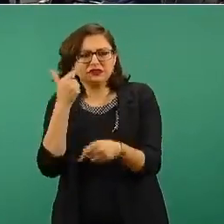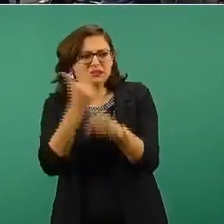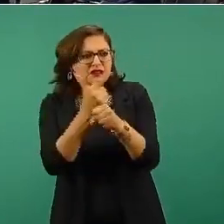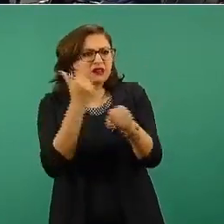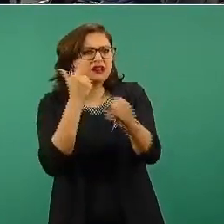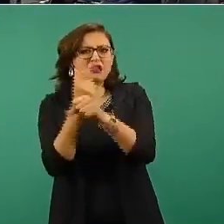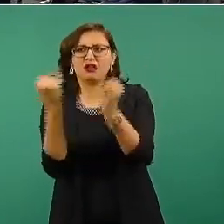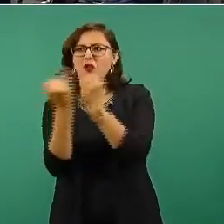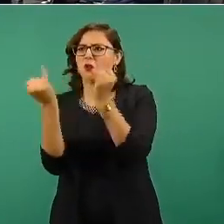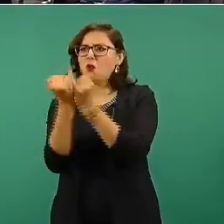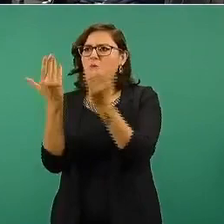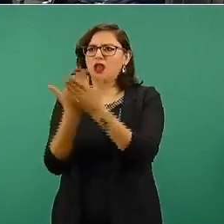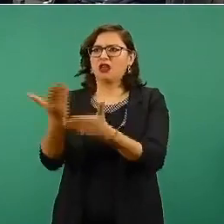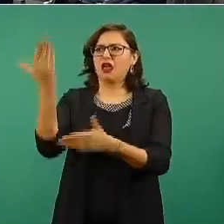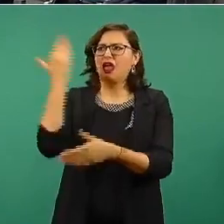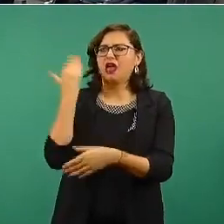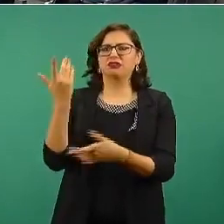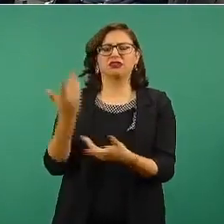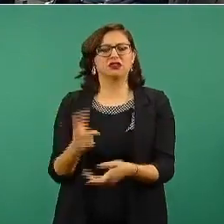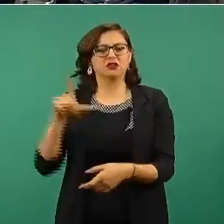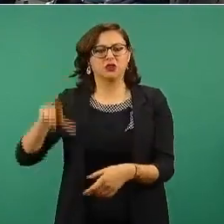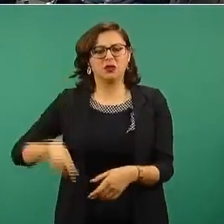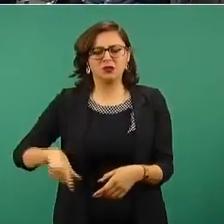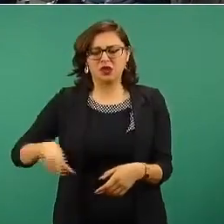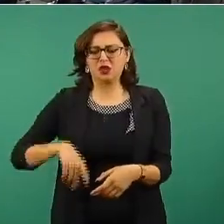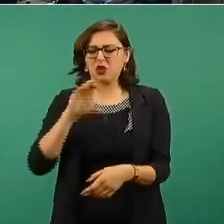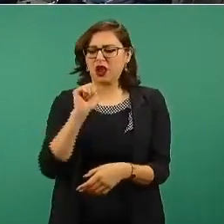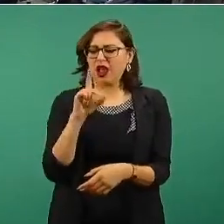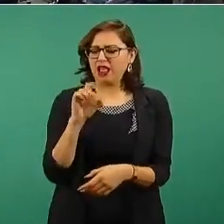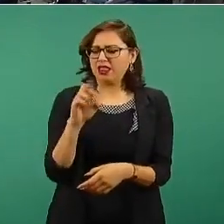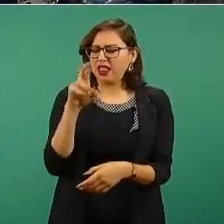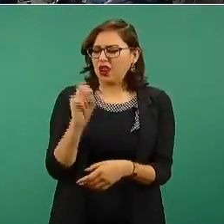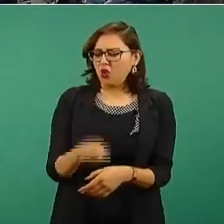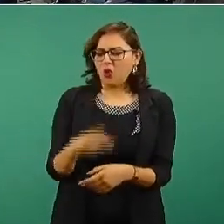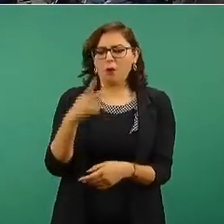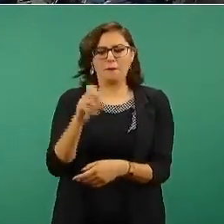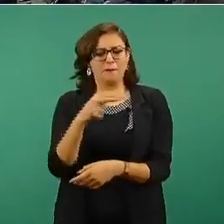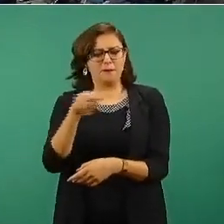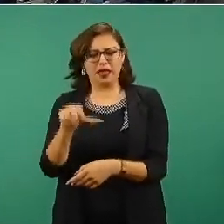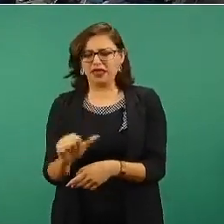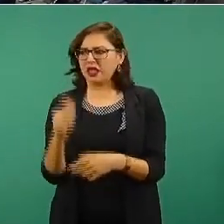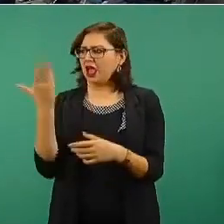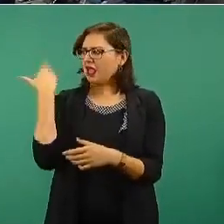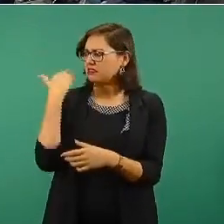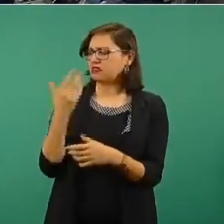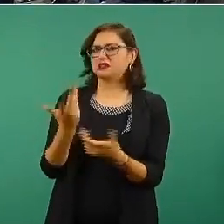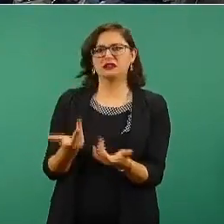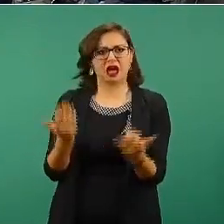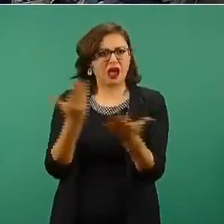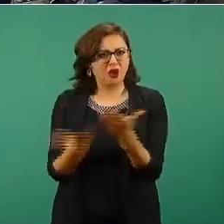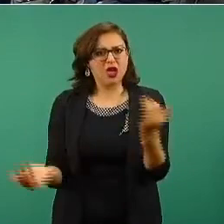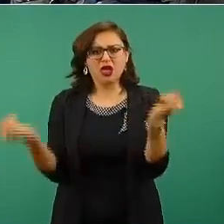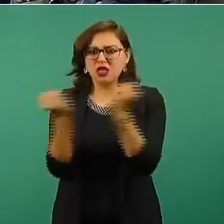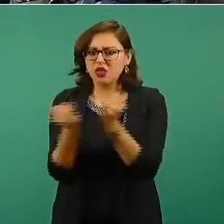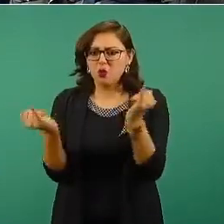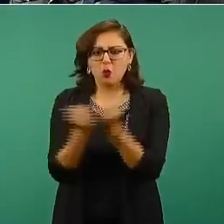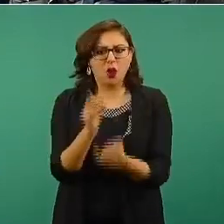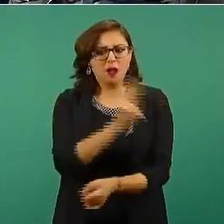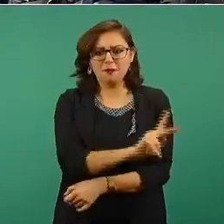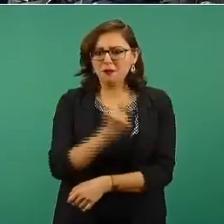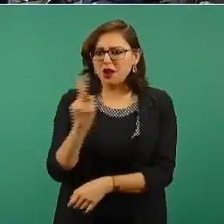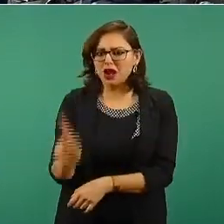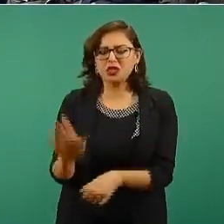veían en gobiernos anteriores, con Calderón, con Peña Nieto, muchas de las actuaciones, y que el protocolo finalmente sí fue violado porque no